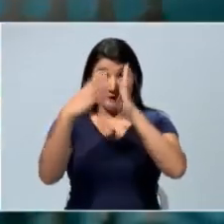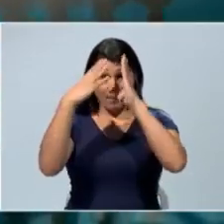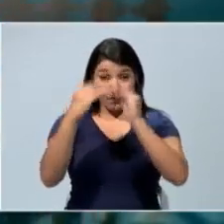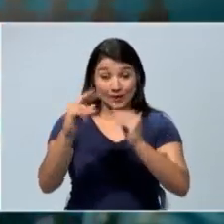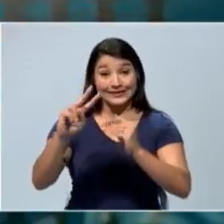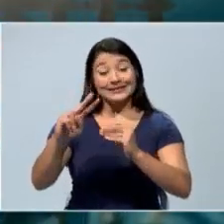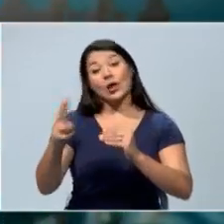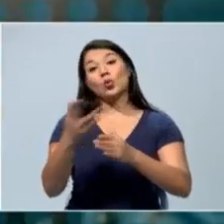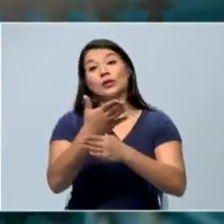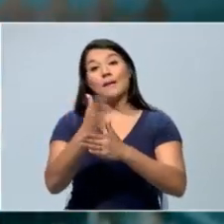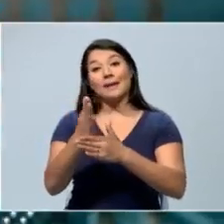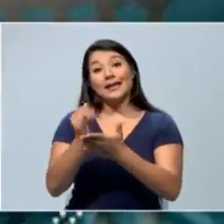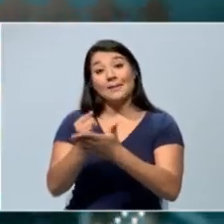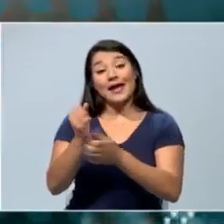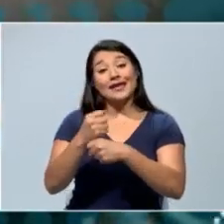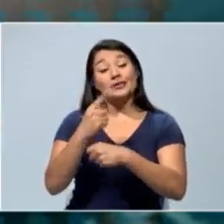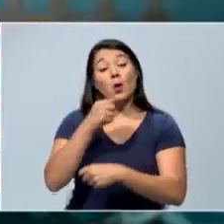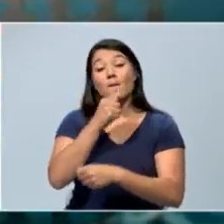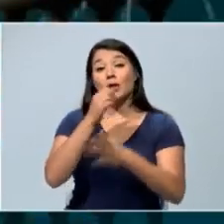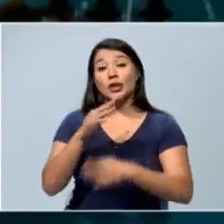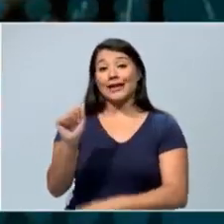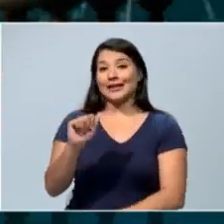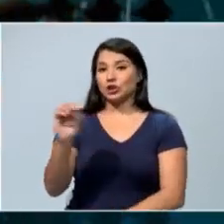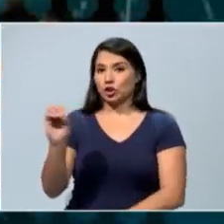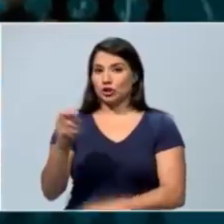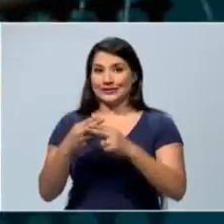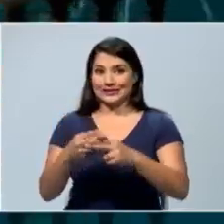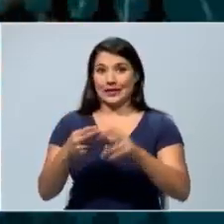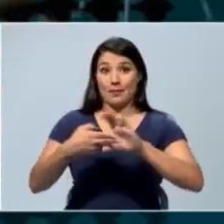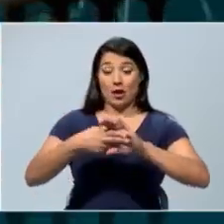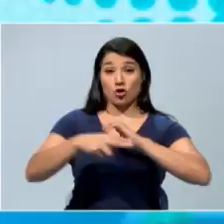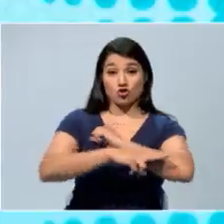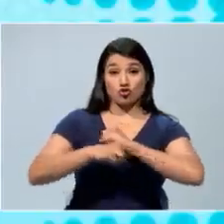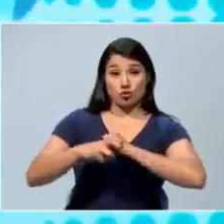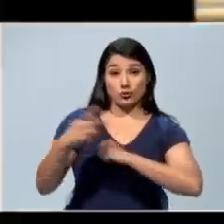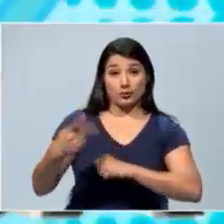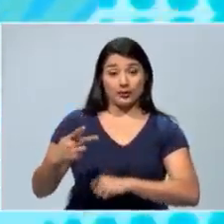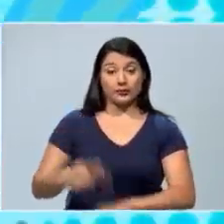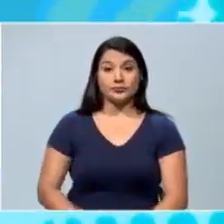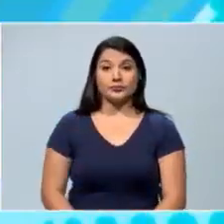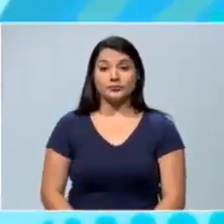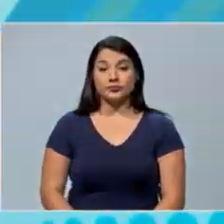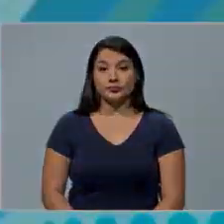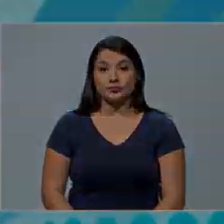segunda entrega del reportaje de Andrés Ortiz, Poliducto en Peligro.